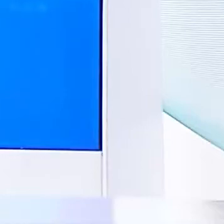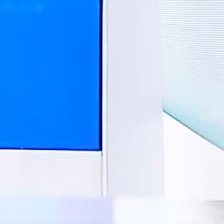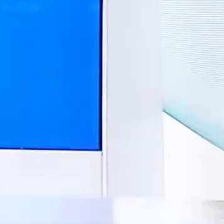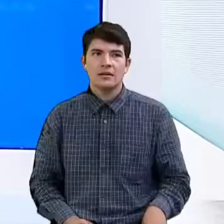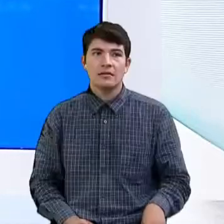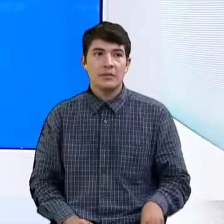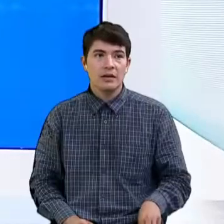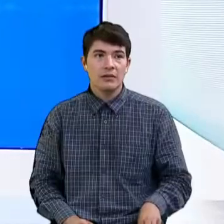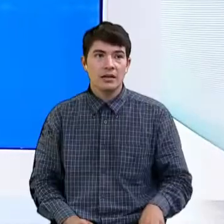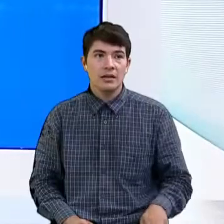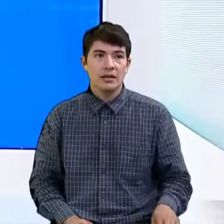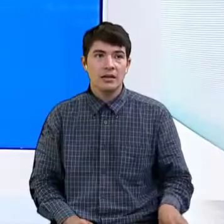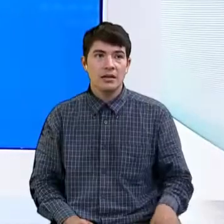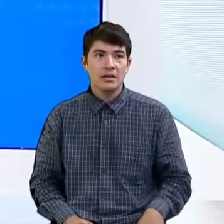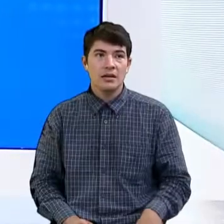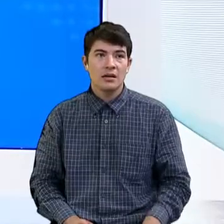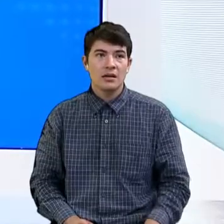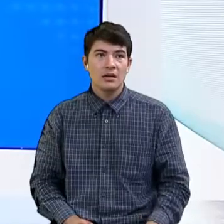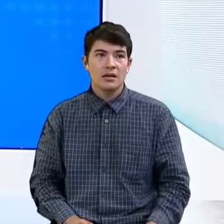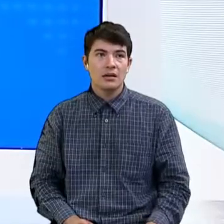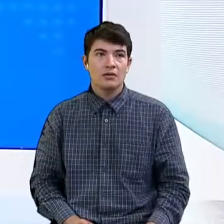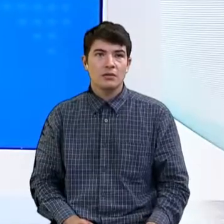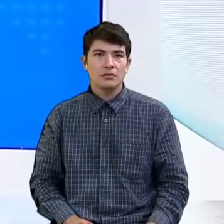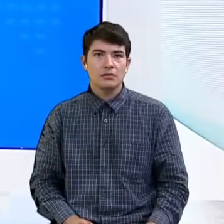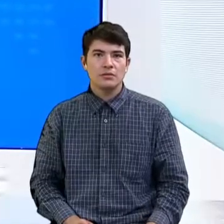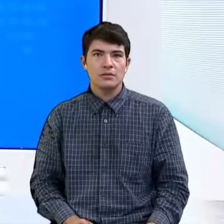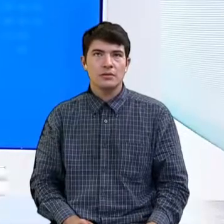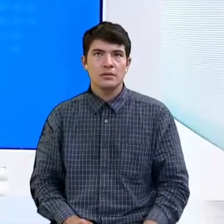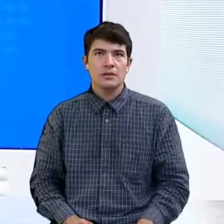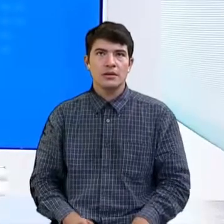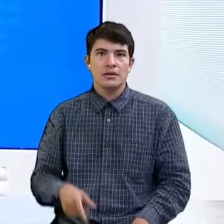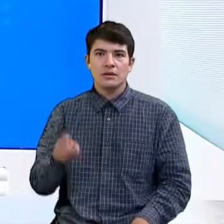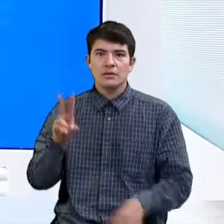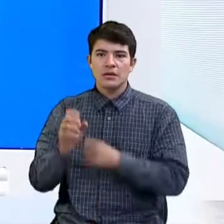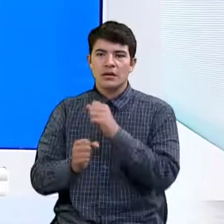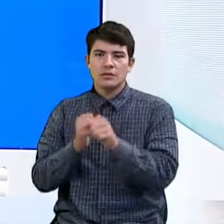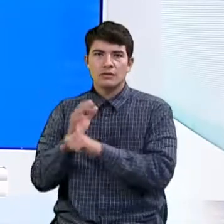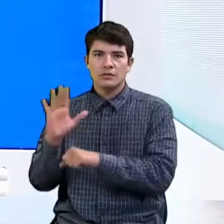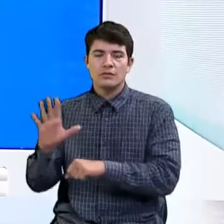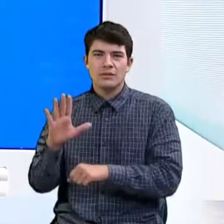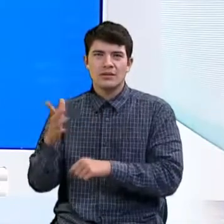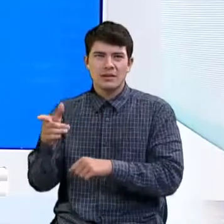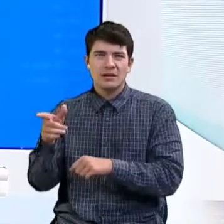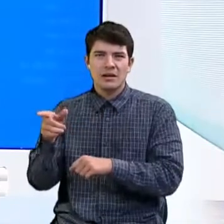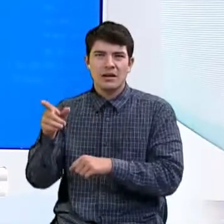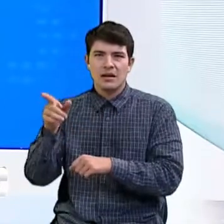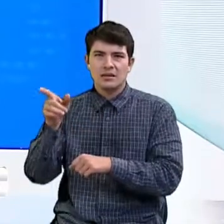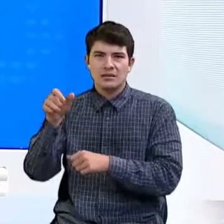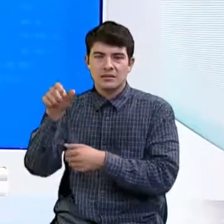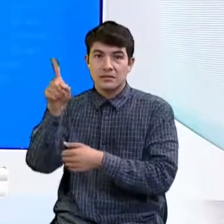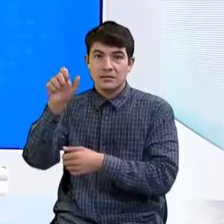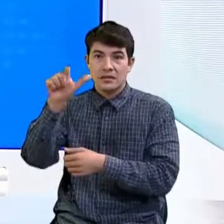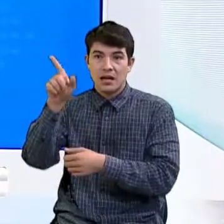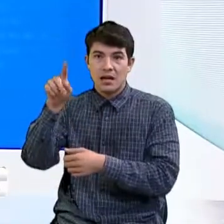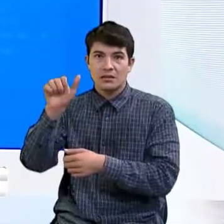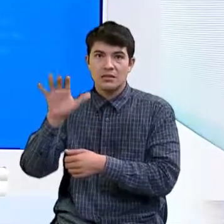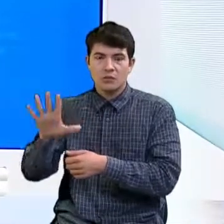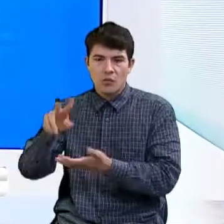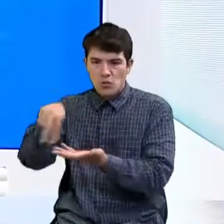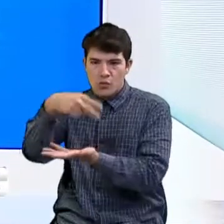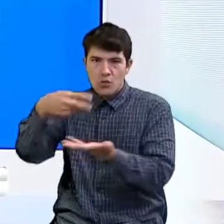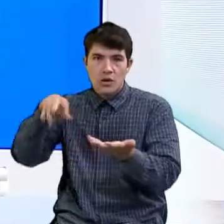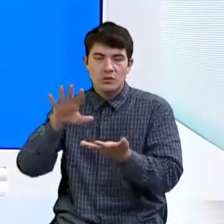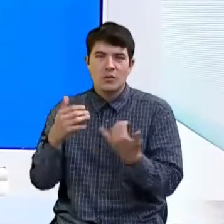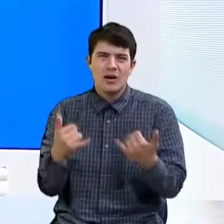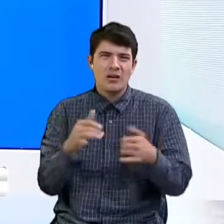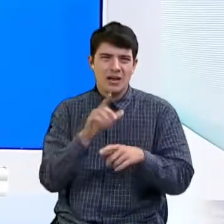Continuamos con más información. Con tan solo 11 años, Evelyn es toda una promesa de la salsa acrobática. La niña hoy lucha contra una enfermedad que ataca